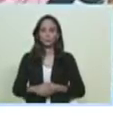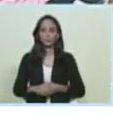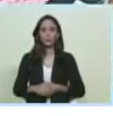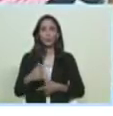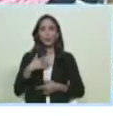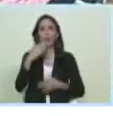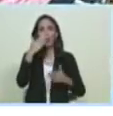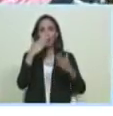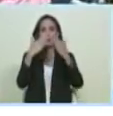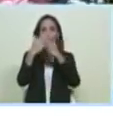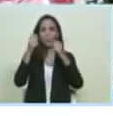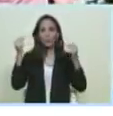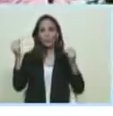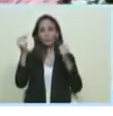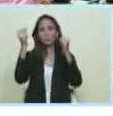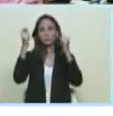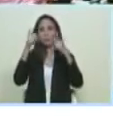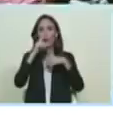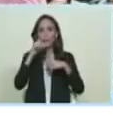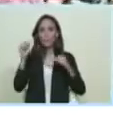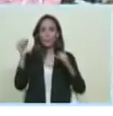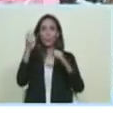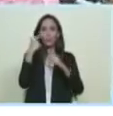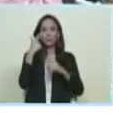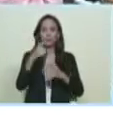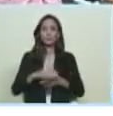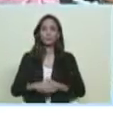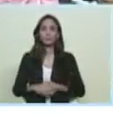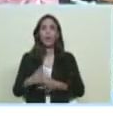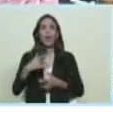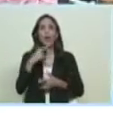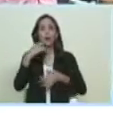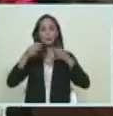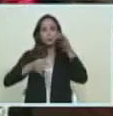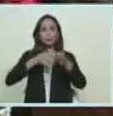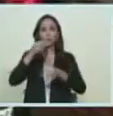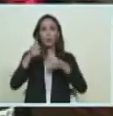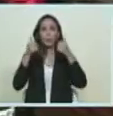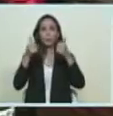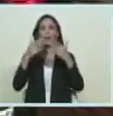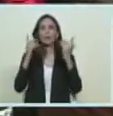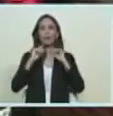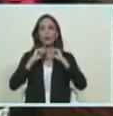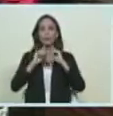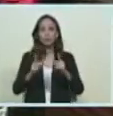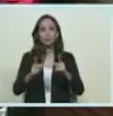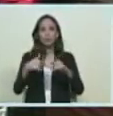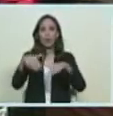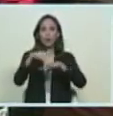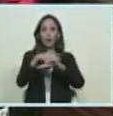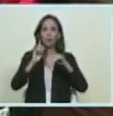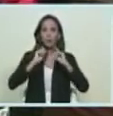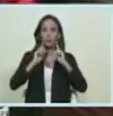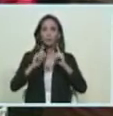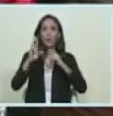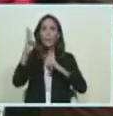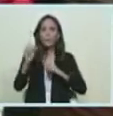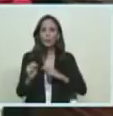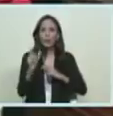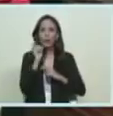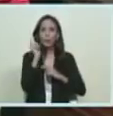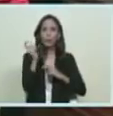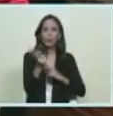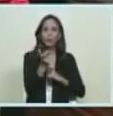Presidente, ¡viva la patria! ¡Viva! Como usted bien lo ha dicho, ahorita estamos acá en la carretera Petare Guarenas, en el centro de